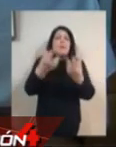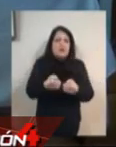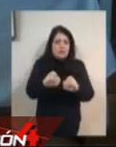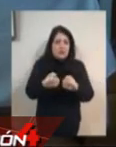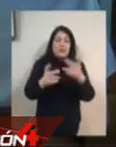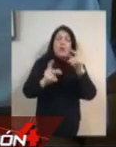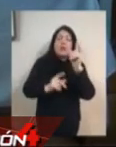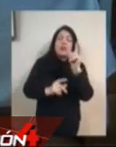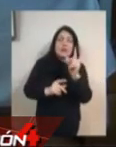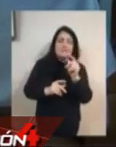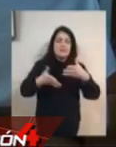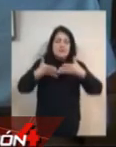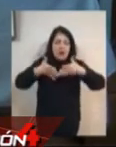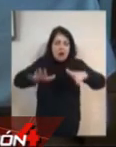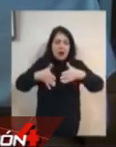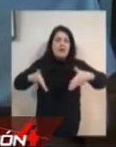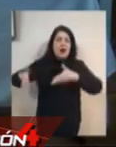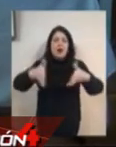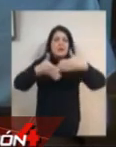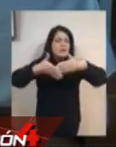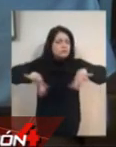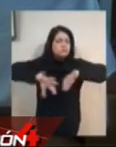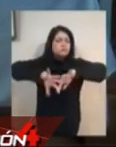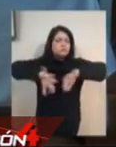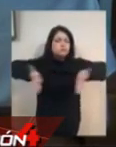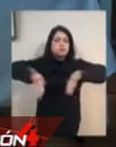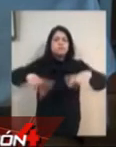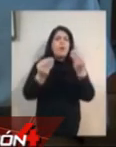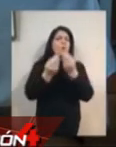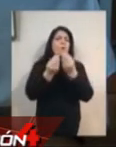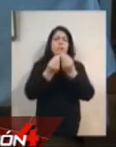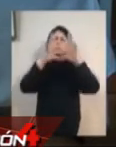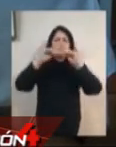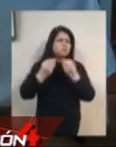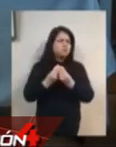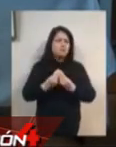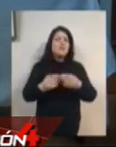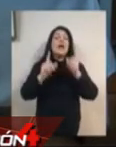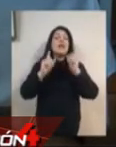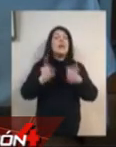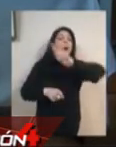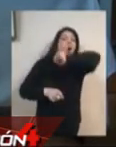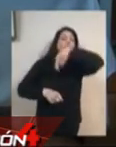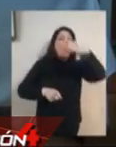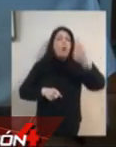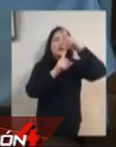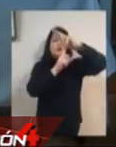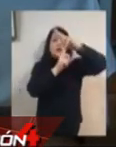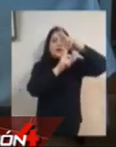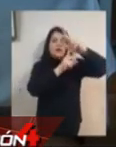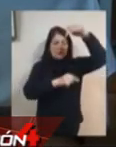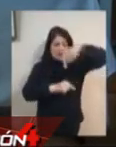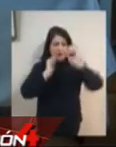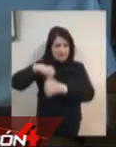es dificultosa. También tenemos contacto con otros helicópteros que están aquí en la ciudad de San Carlos